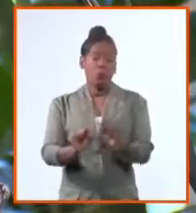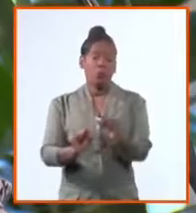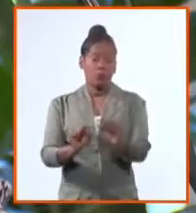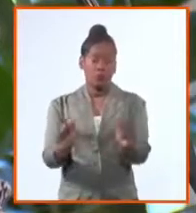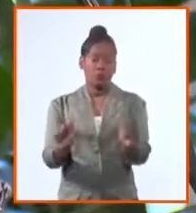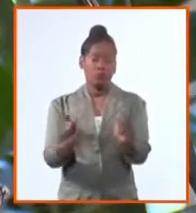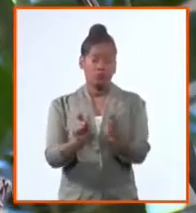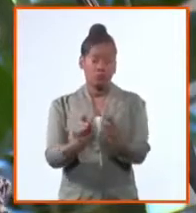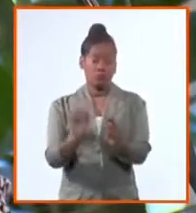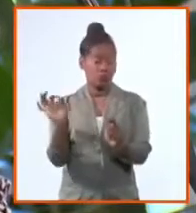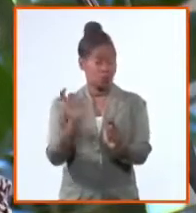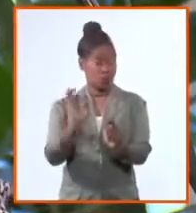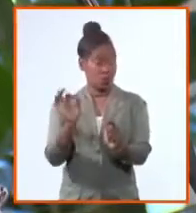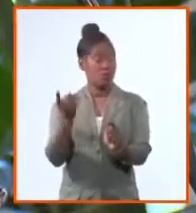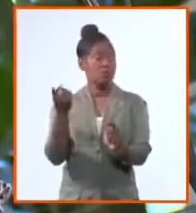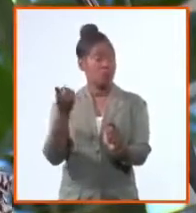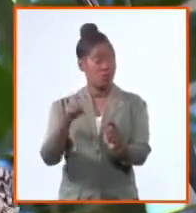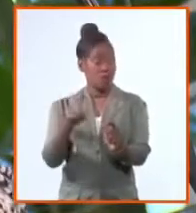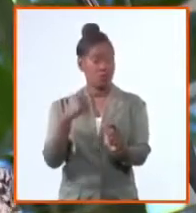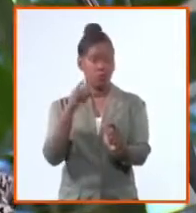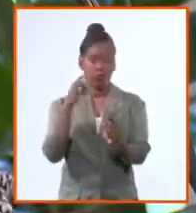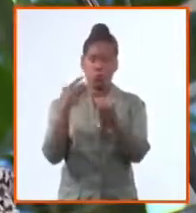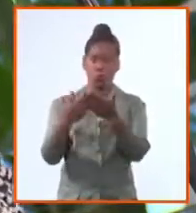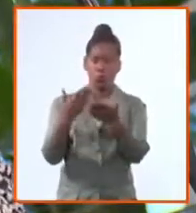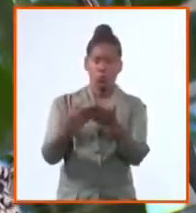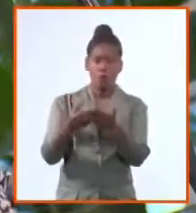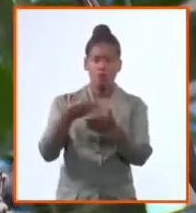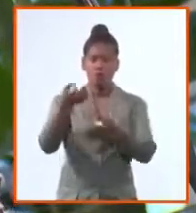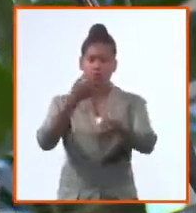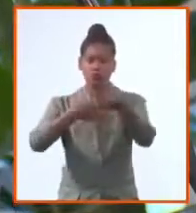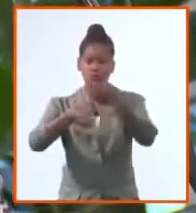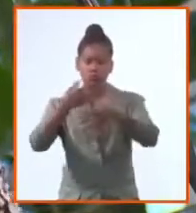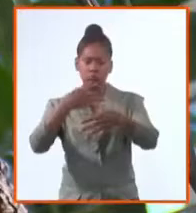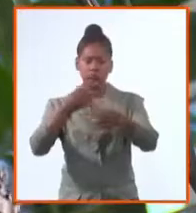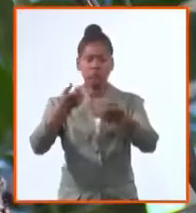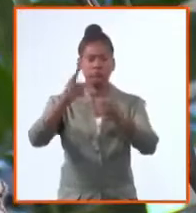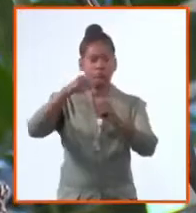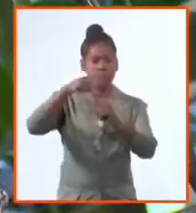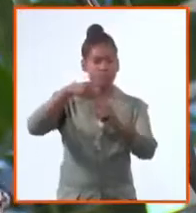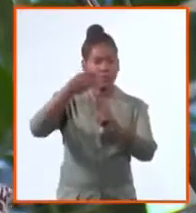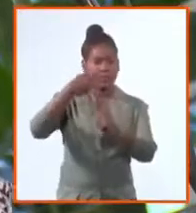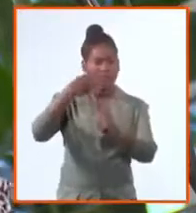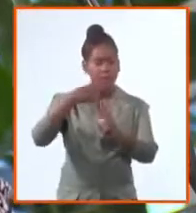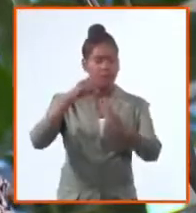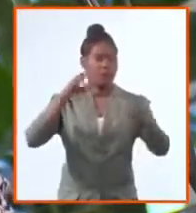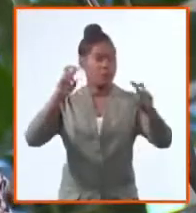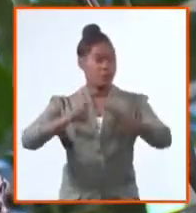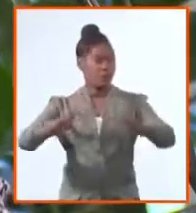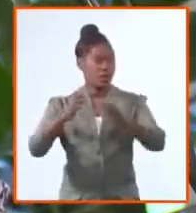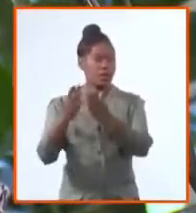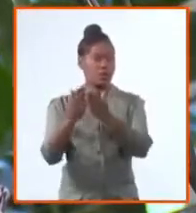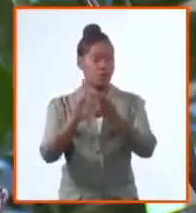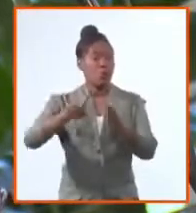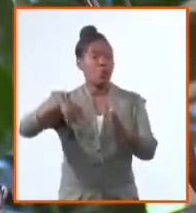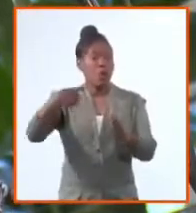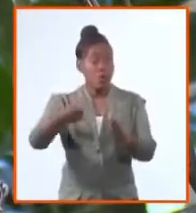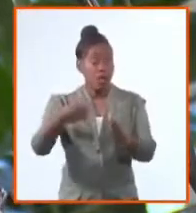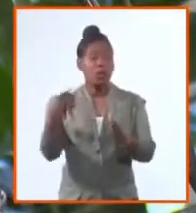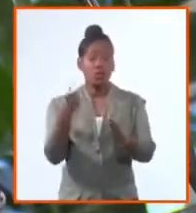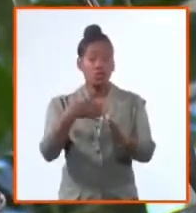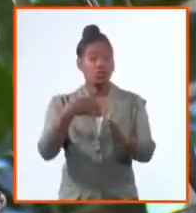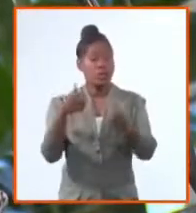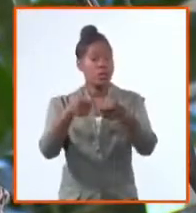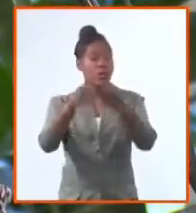etcétera, todavía no hemos llegado, todavía estamos probando productos. Y de hecho, bueno, mañana nos estamos reuniendo para evaluar otro ensayo clínico